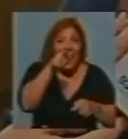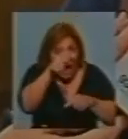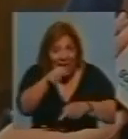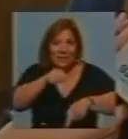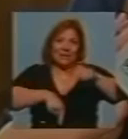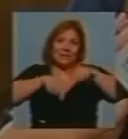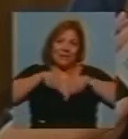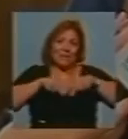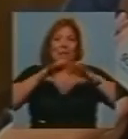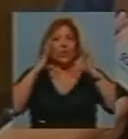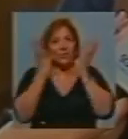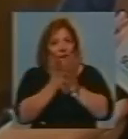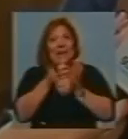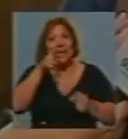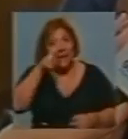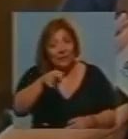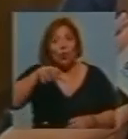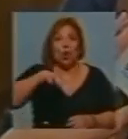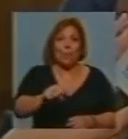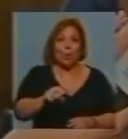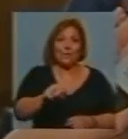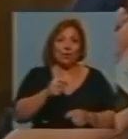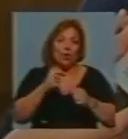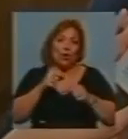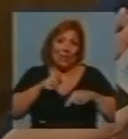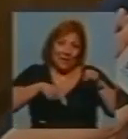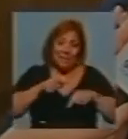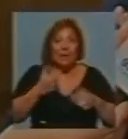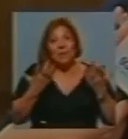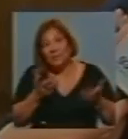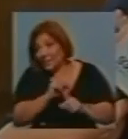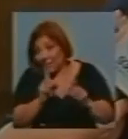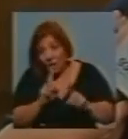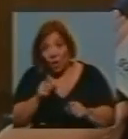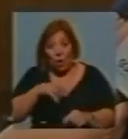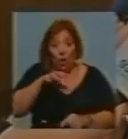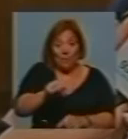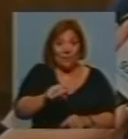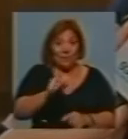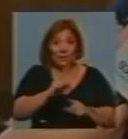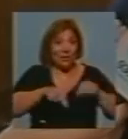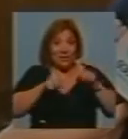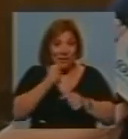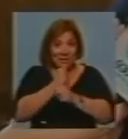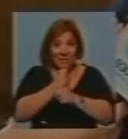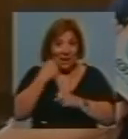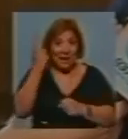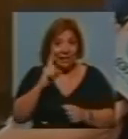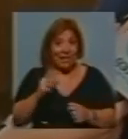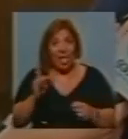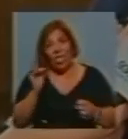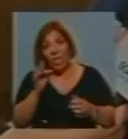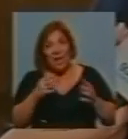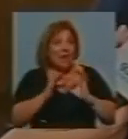se gerencia. Ahí quiero los compromisos de gestión. Si no, estoy estableciendo compromisos de gestión a gente que no gestiona, que no gerencia, que no